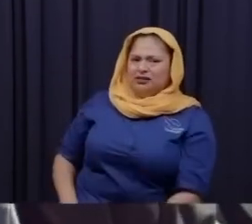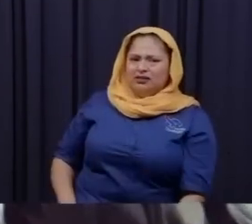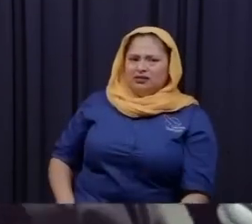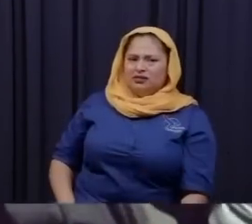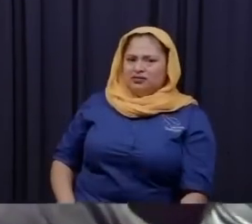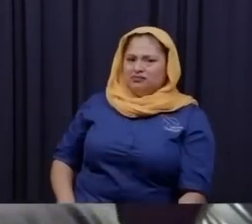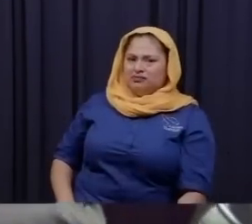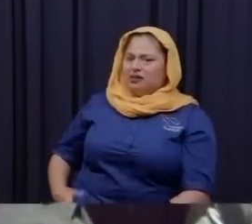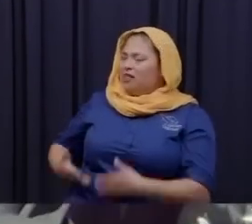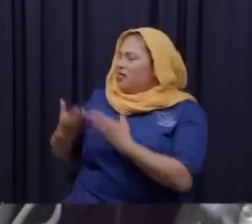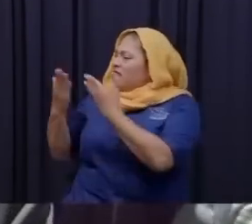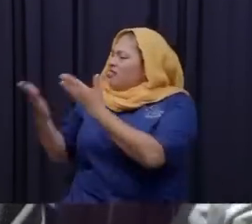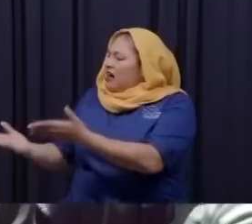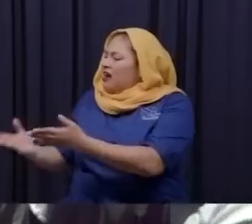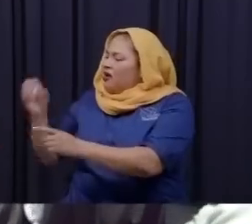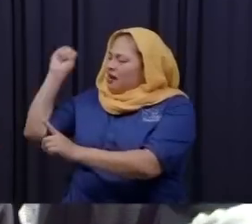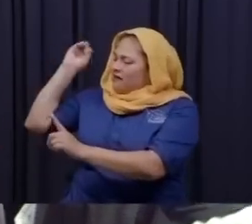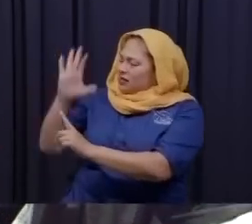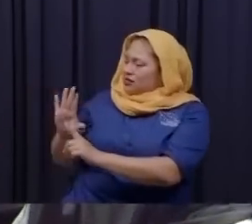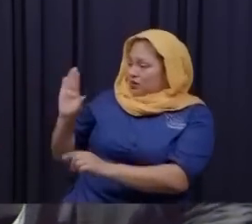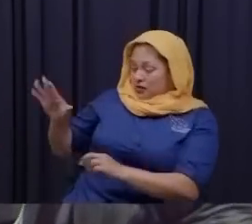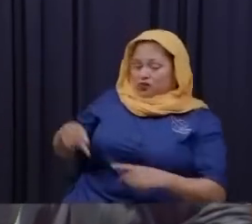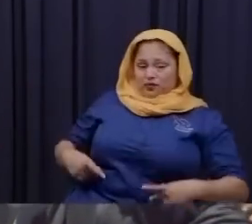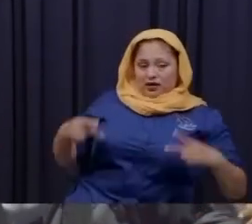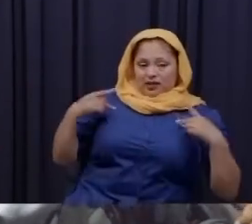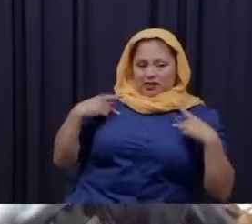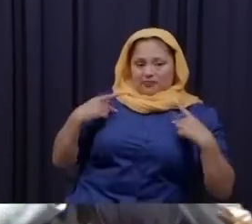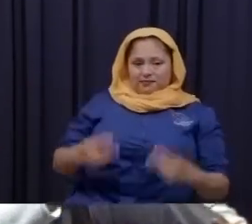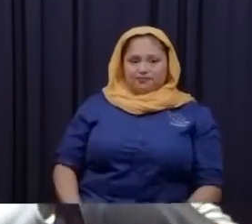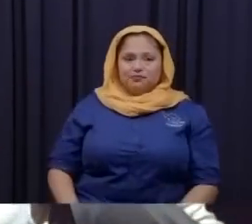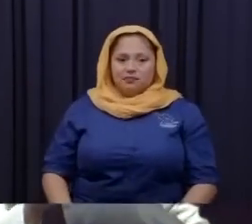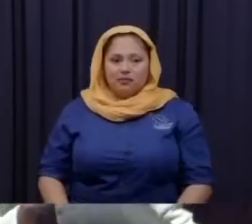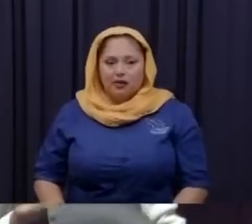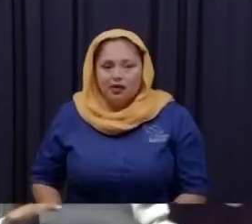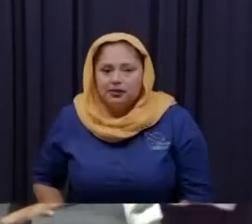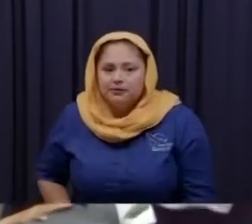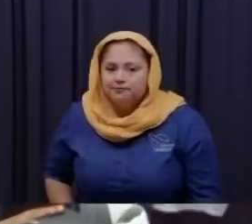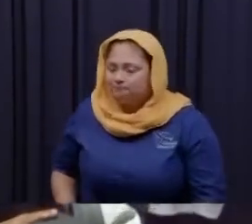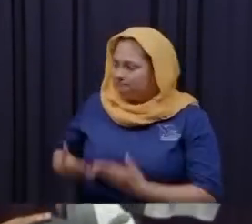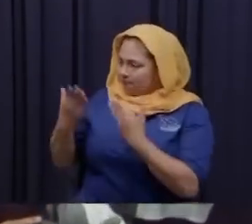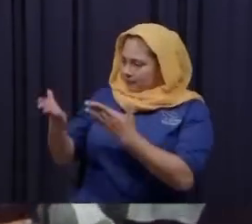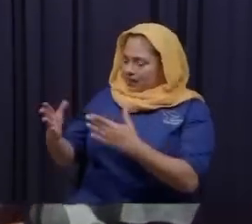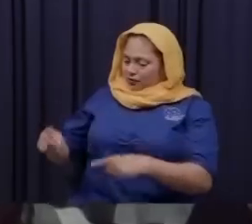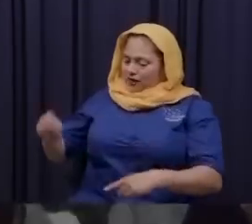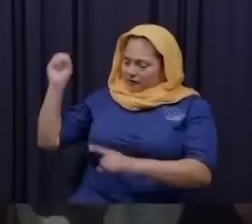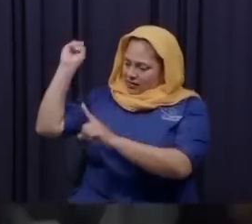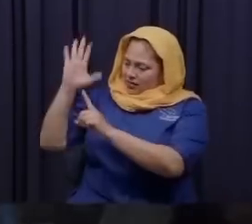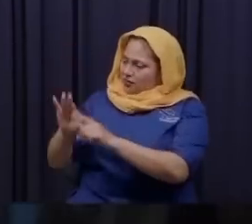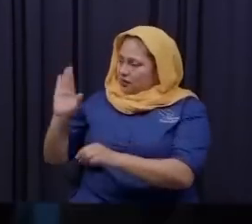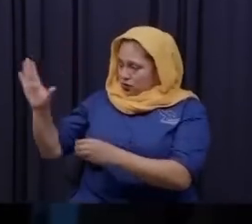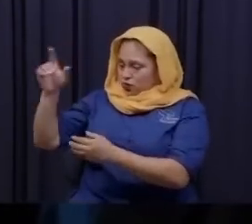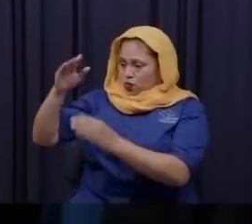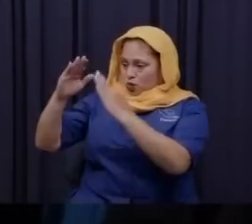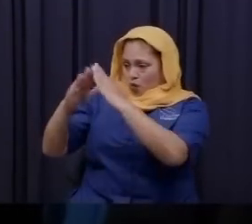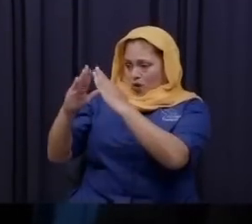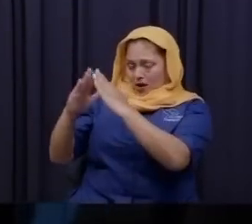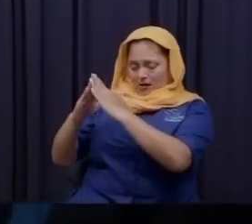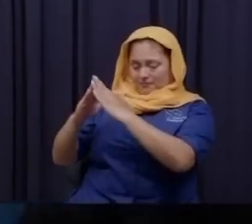Suelte una bendición sobre su vida. Suelte una bendición sobre su hogar.